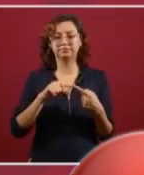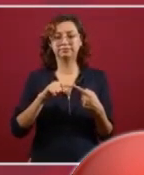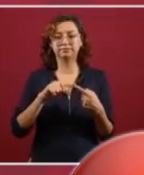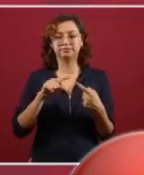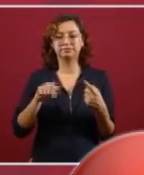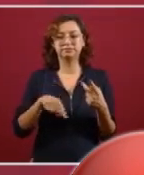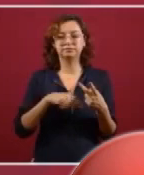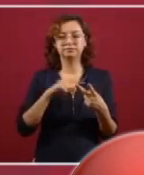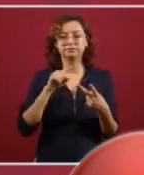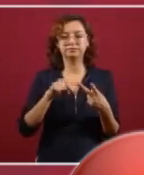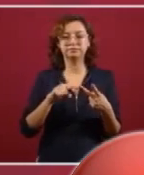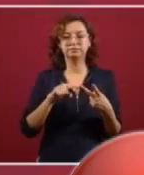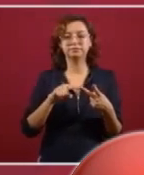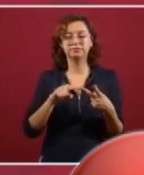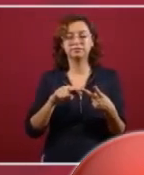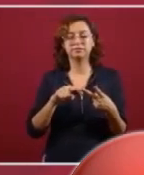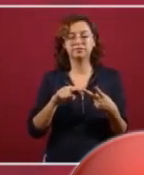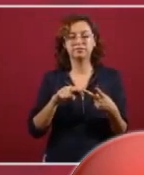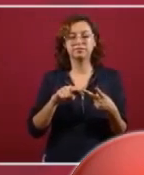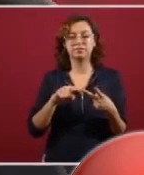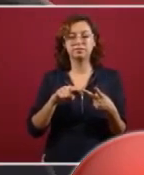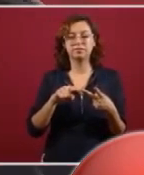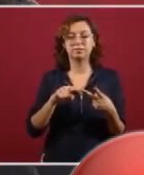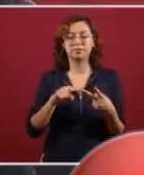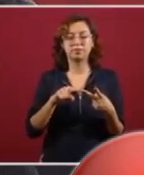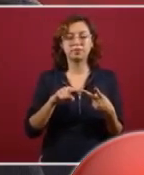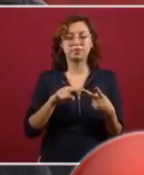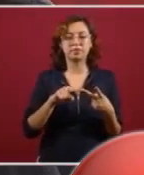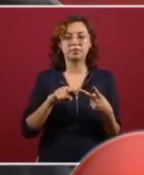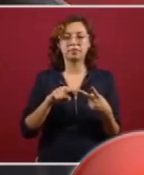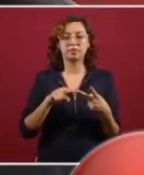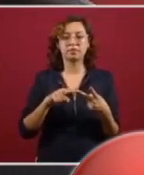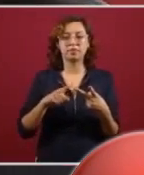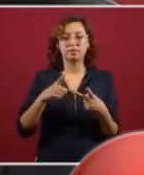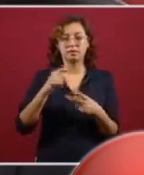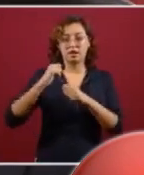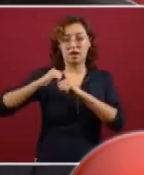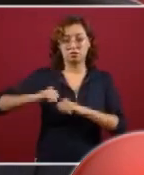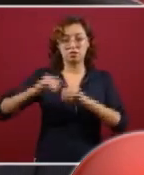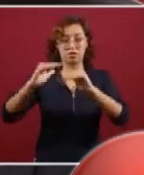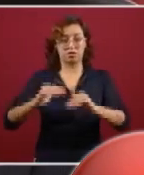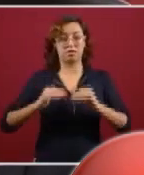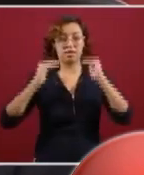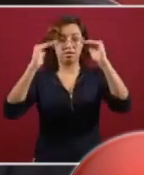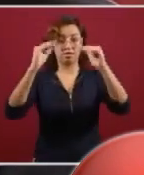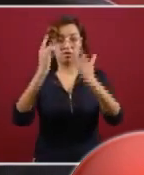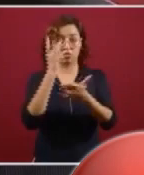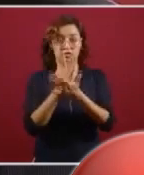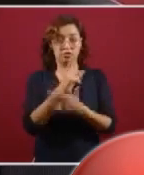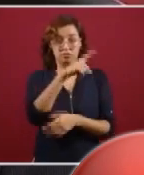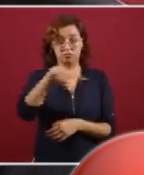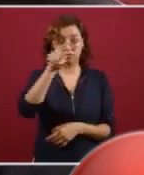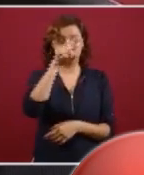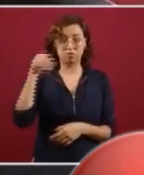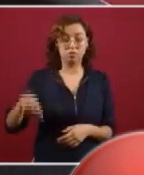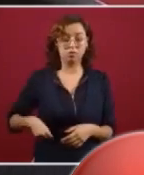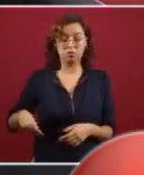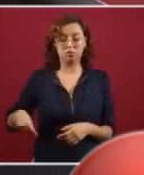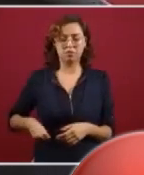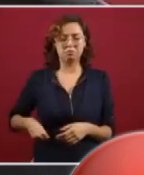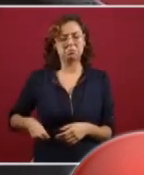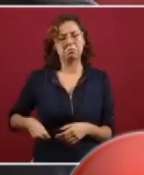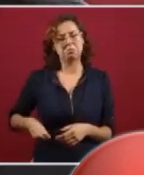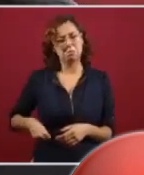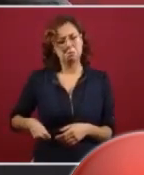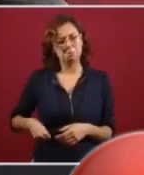Que no hay que culpar solo a los de arriba, sí.